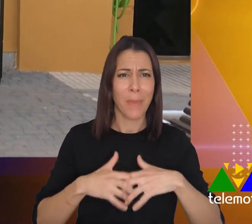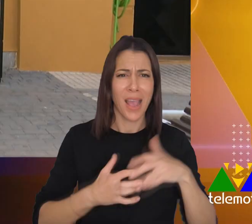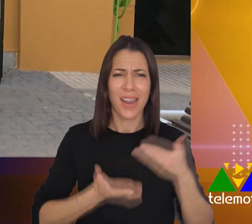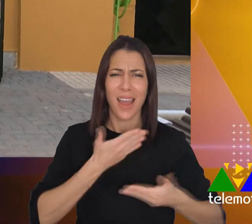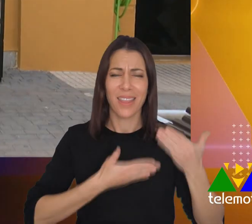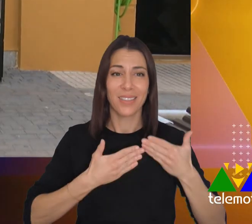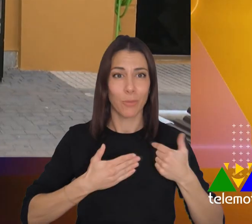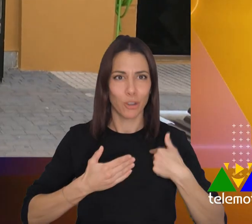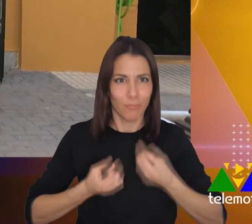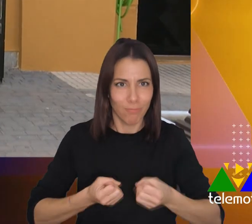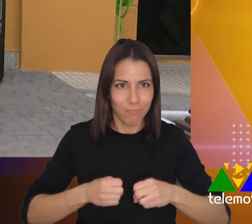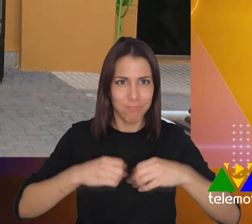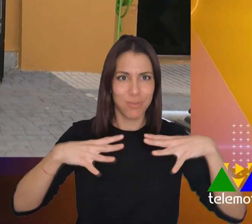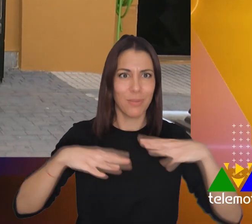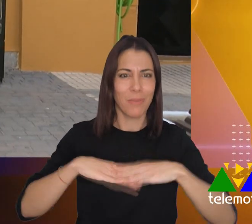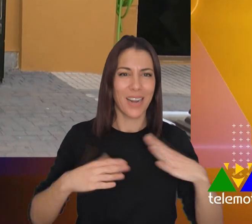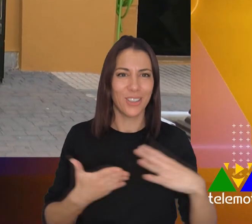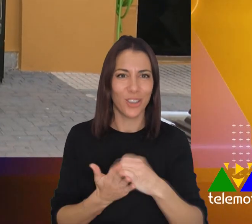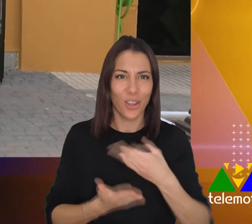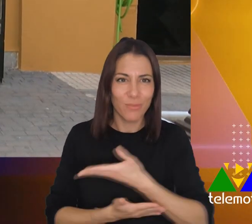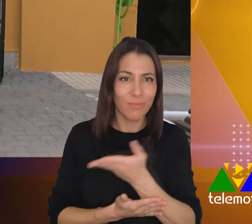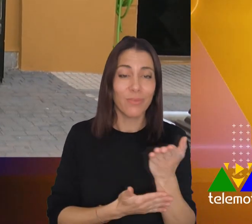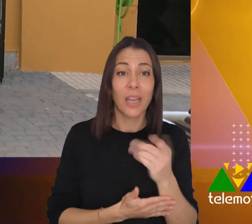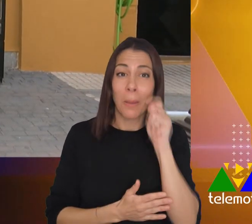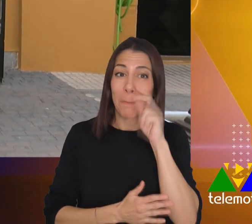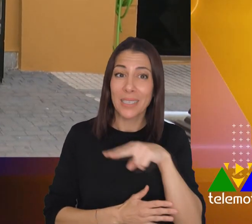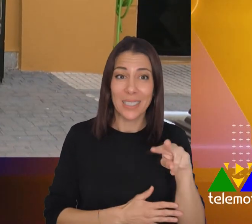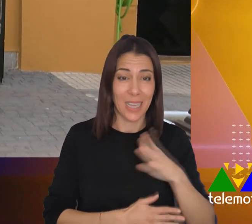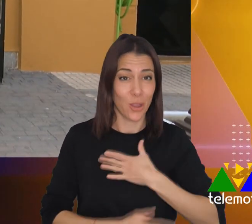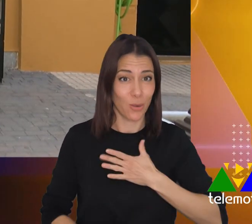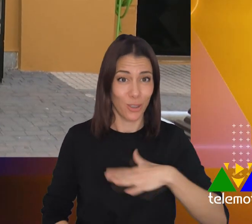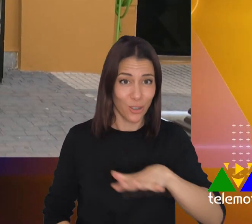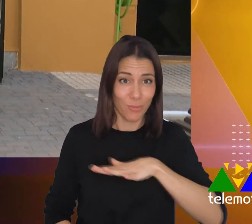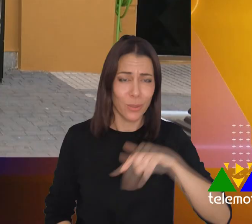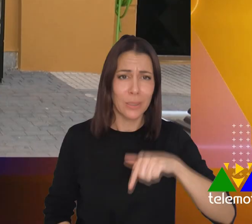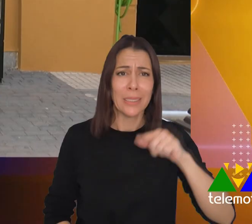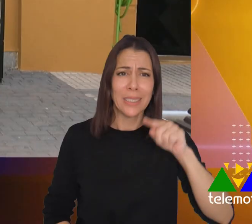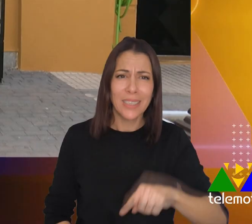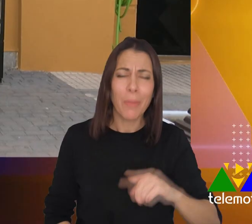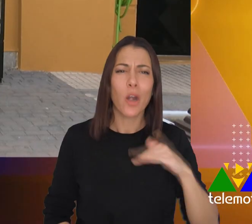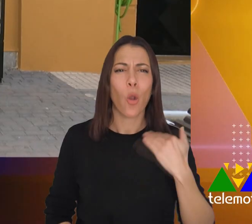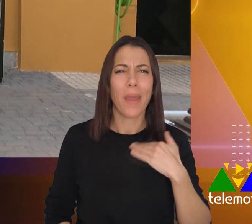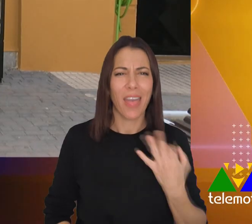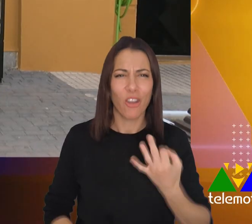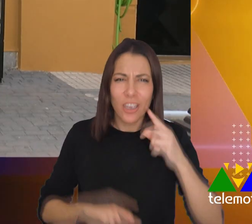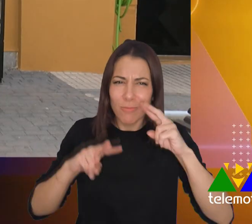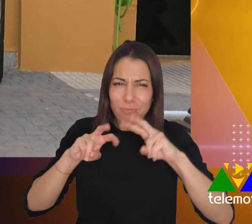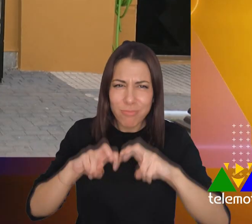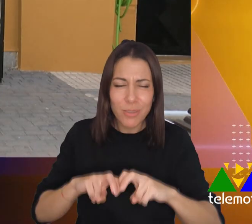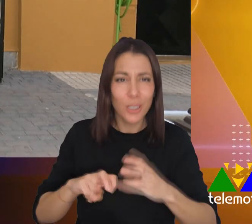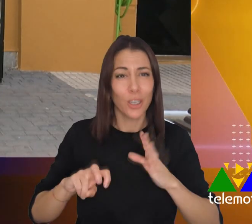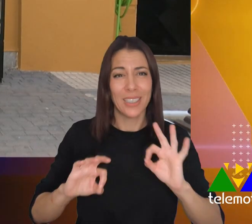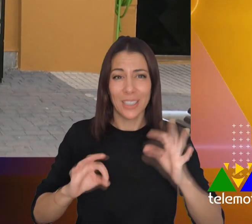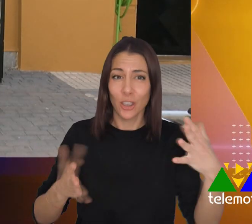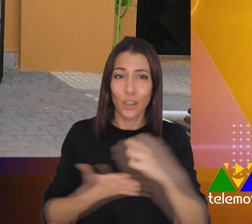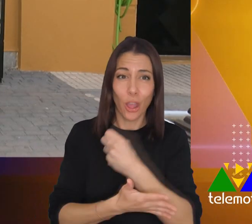para todos ustedes visitando nuestro municipio de forma exhaustiva, sobre todo rescatando, escarbando, rascando todos los